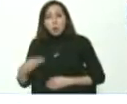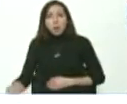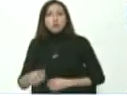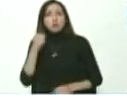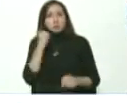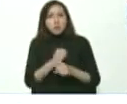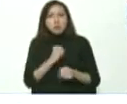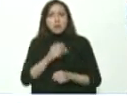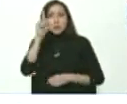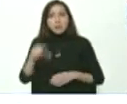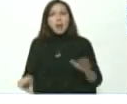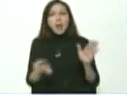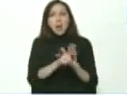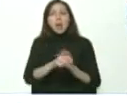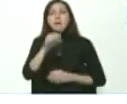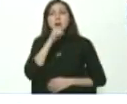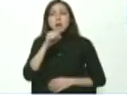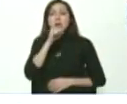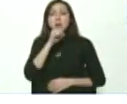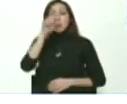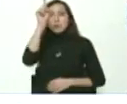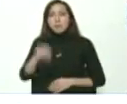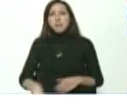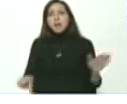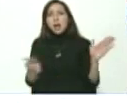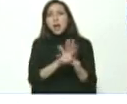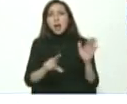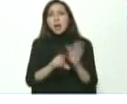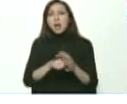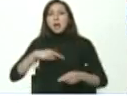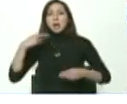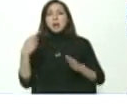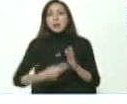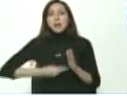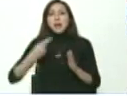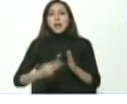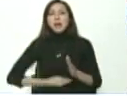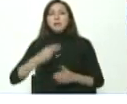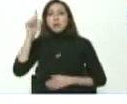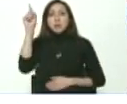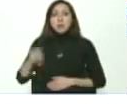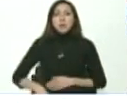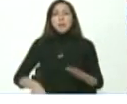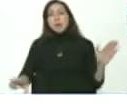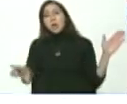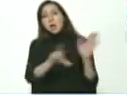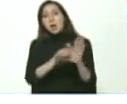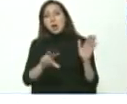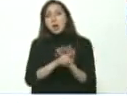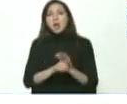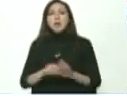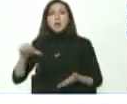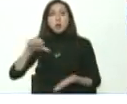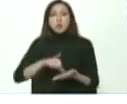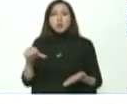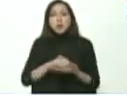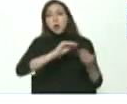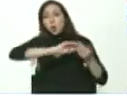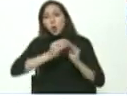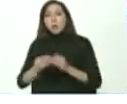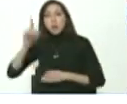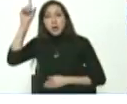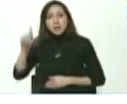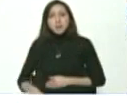en la ley de los adultos mayores, en la ley de recreación, en la ley de las ciudades comunales, en la